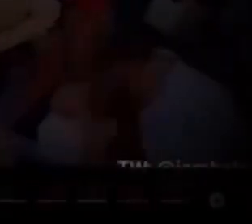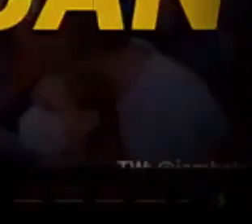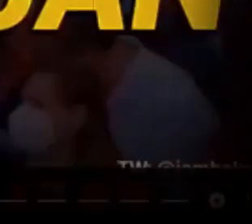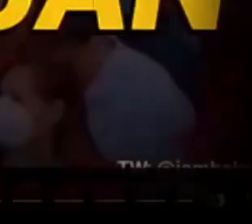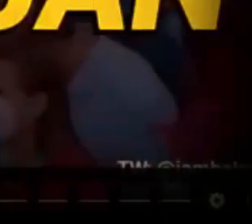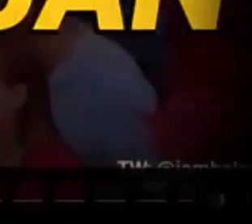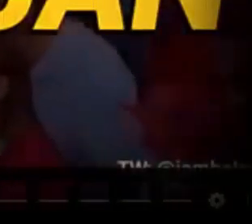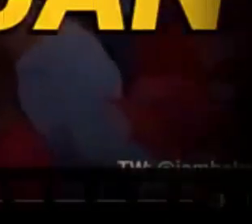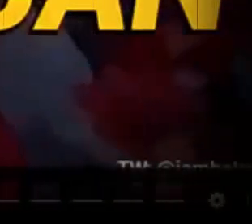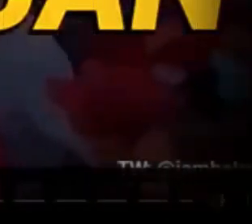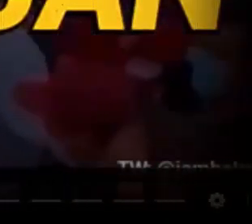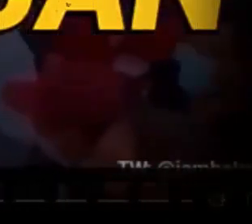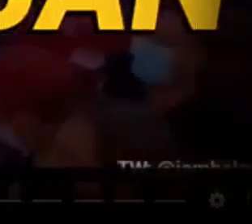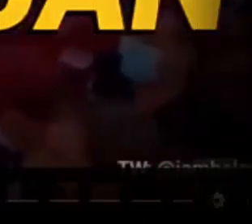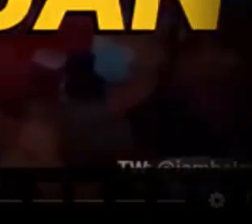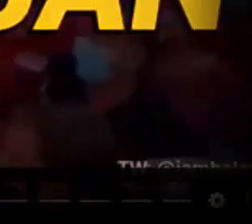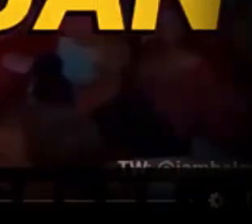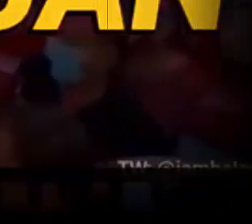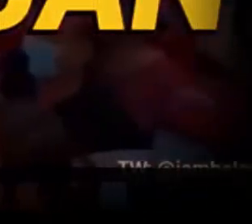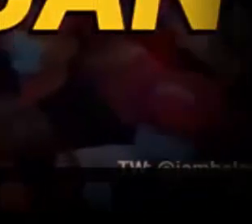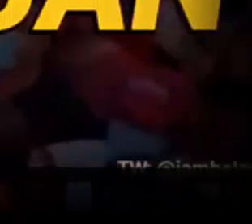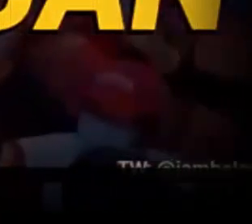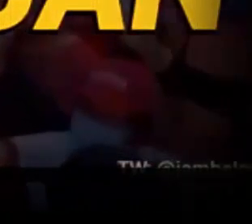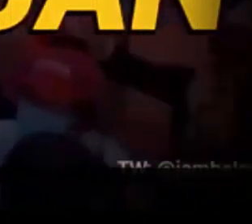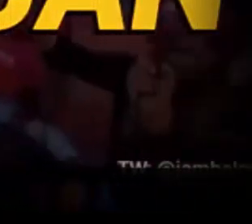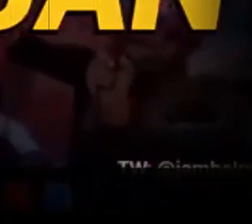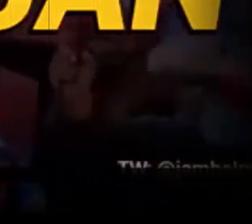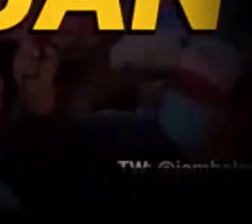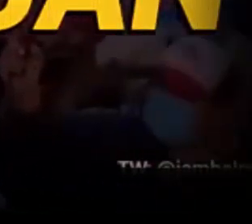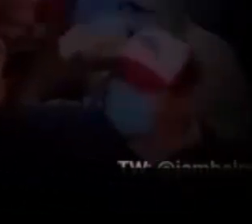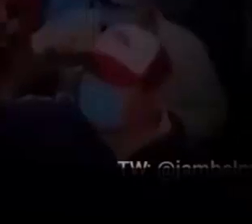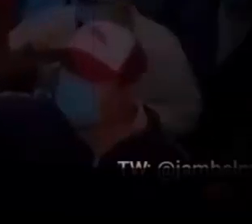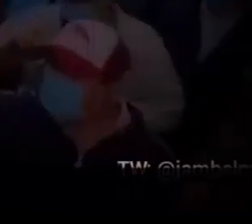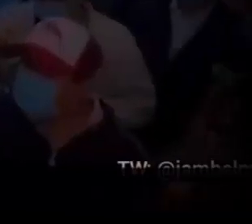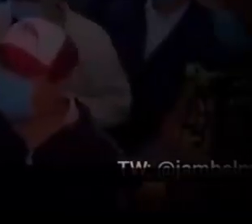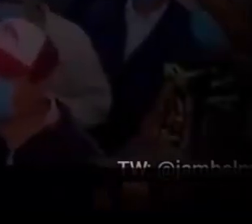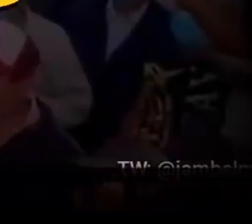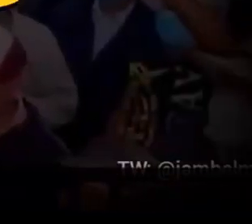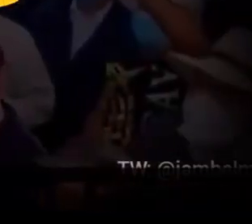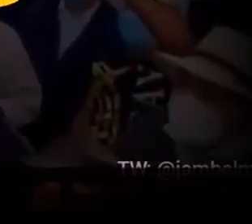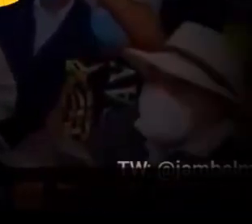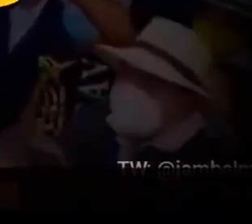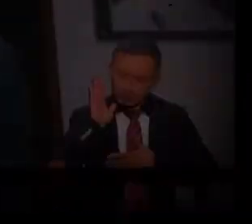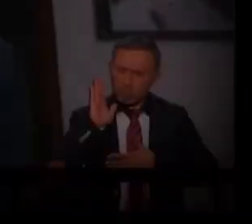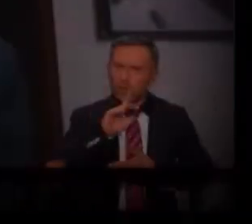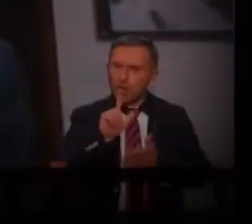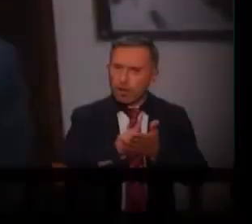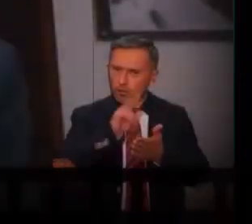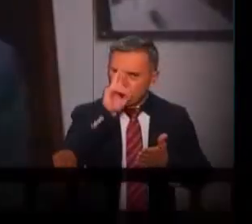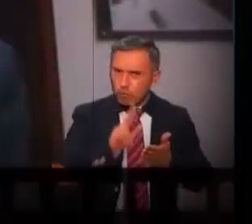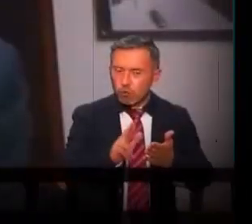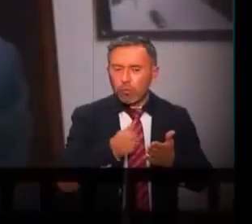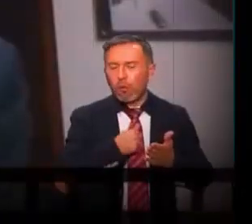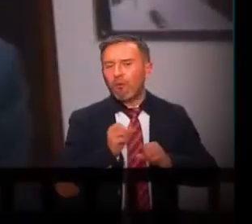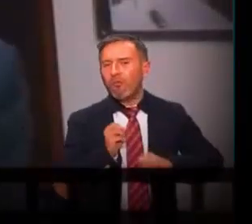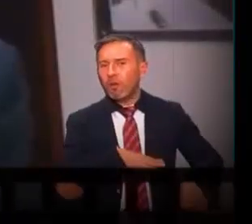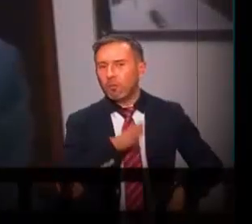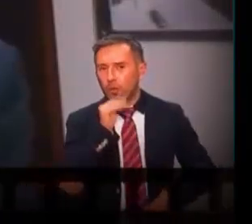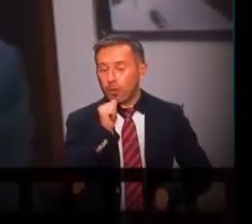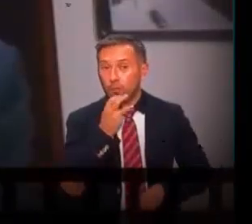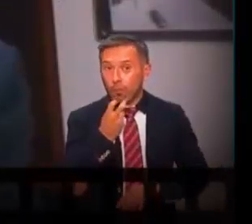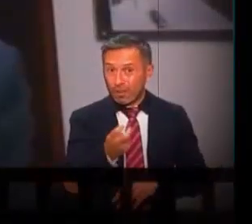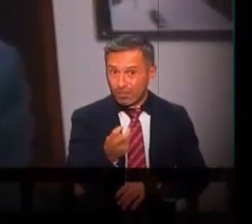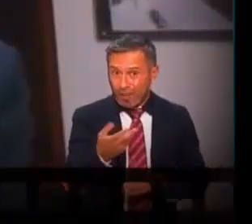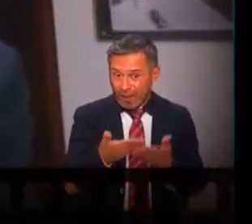Pero si no se reivindican, bueno, se lo decimos una vez, los vamos a hallar a los siete. Por eso a este INE, a